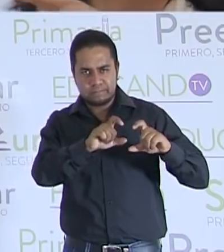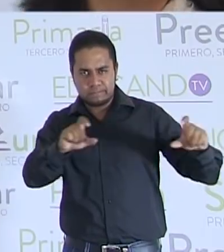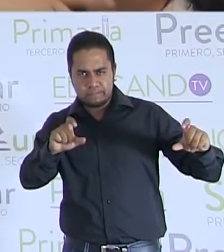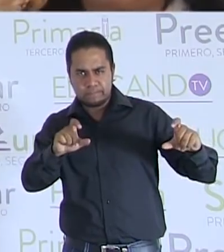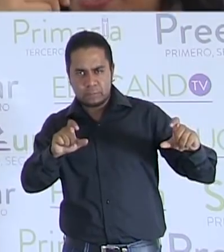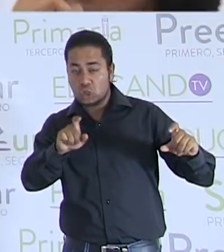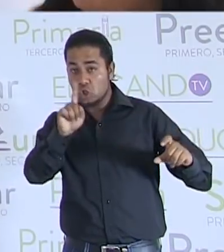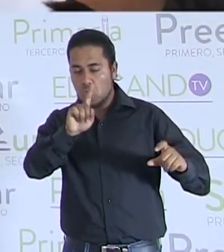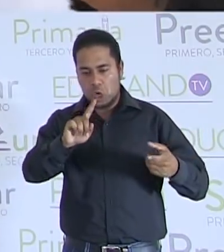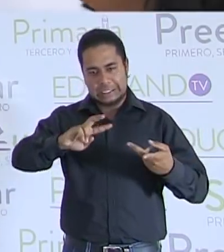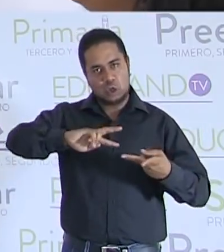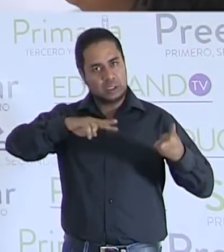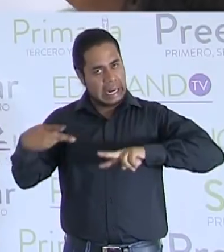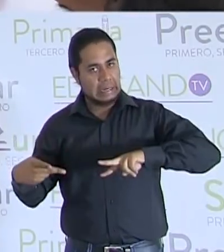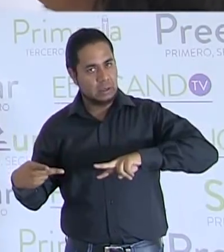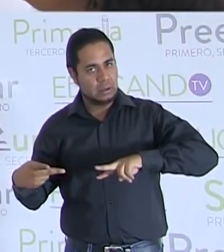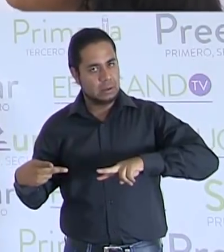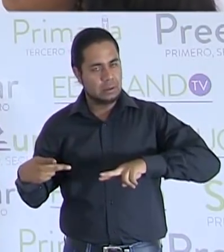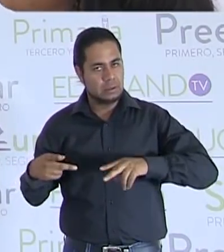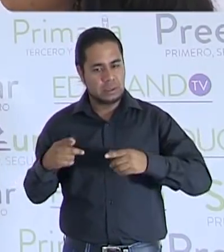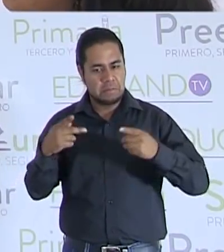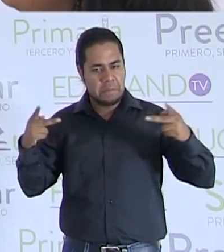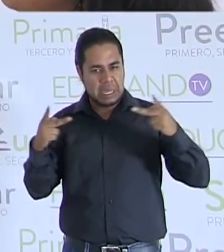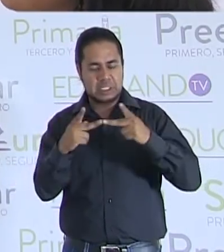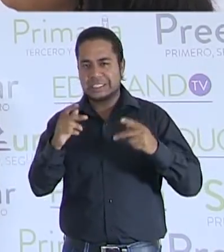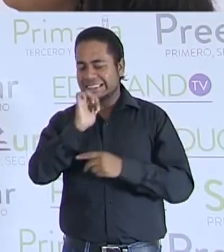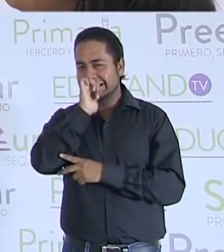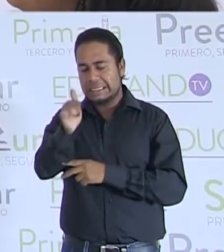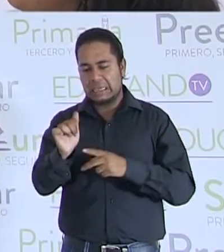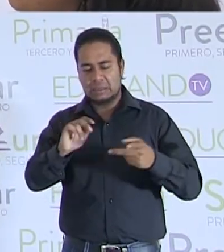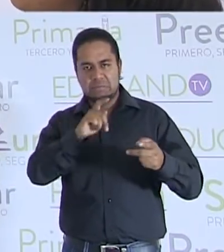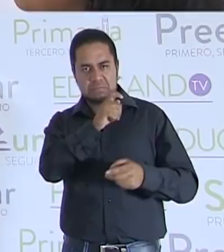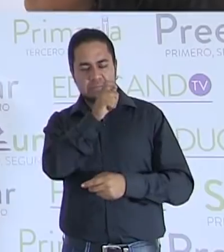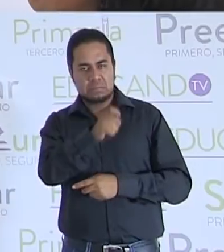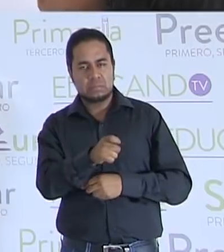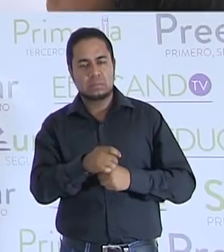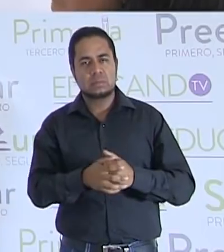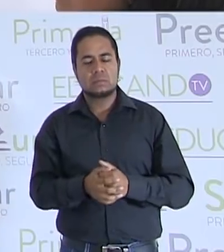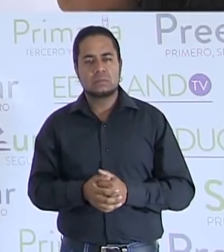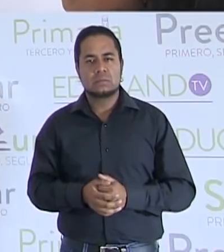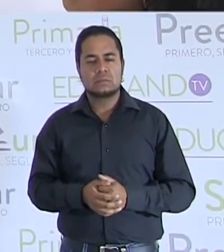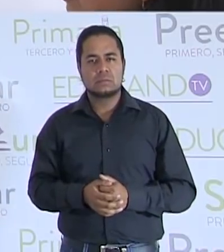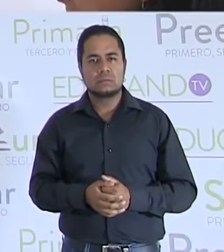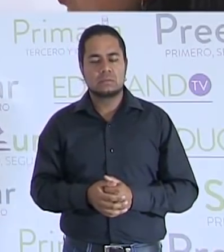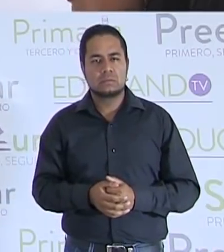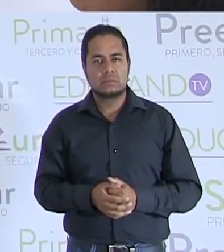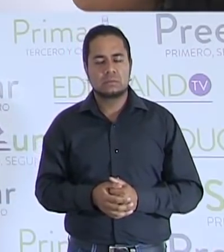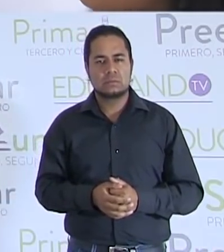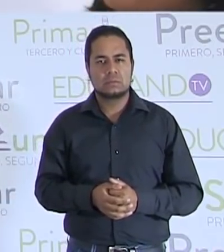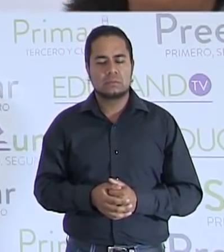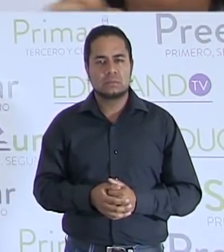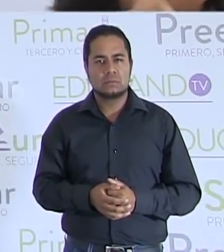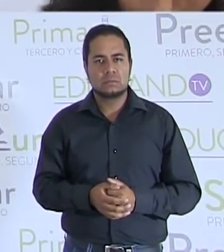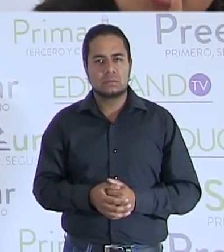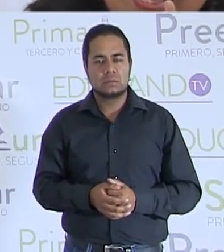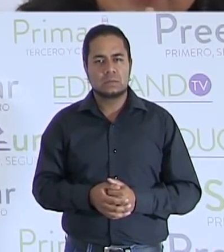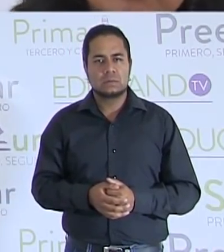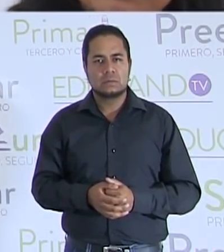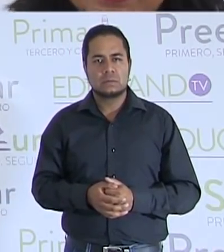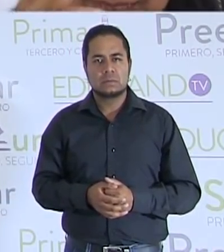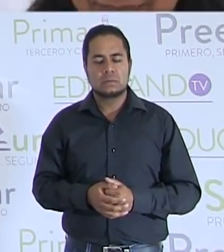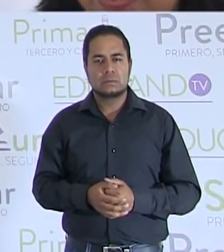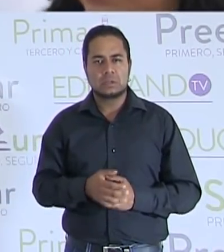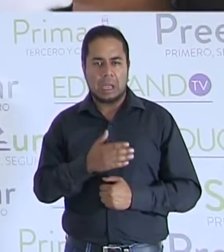parece, es contrario, ¿verdad? Es contrario al que dice, el que en buen árbol se aloja, 2 veces se